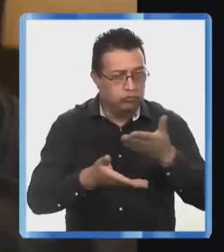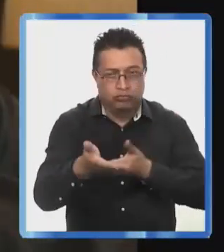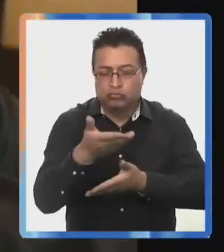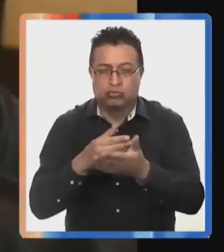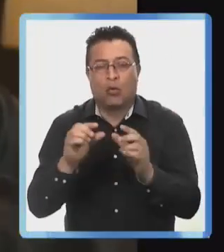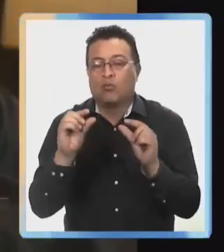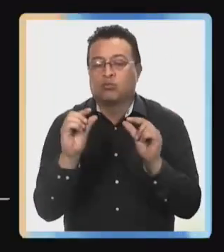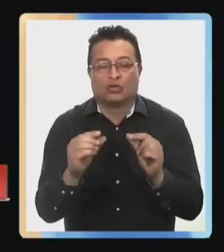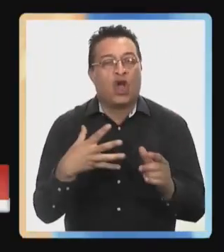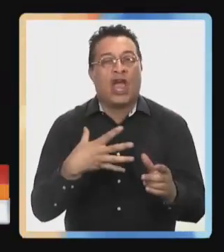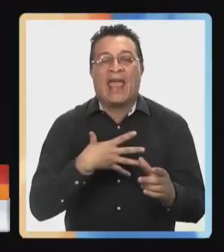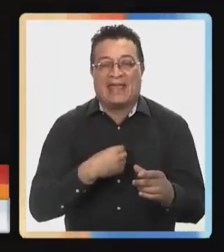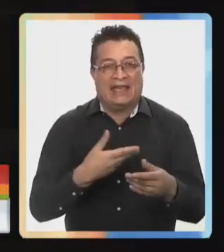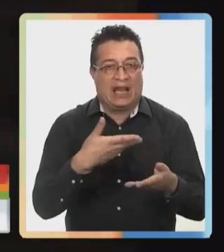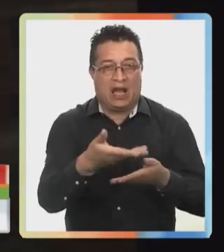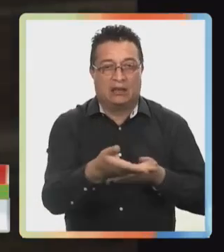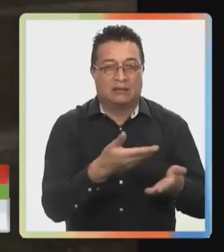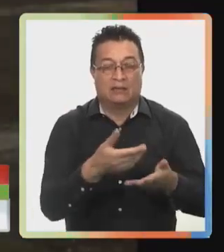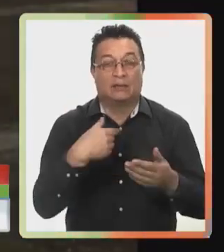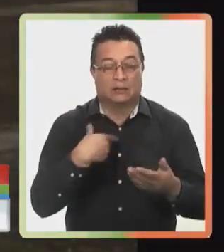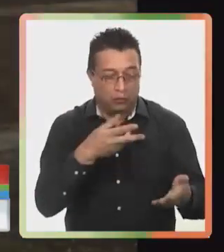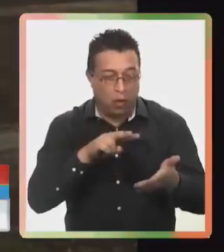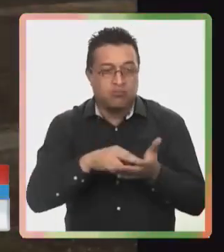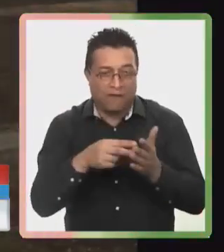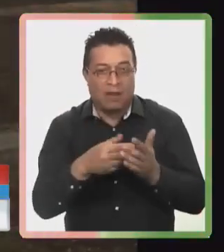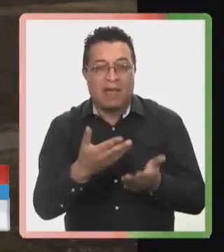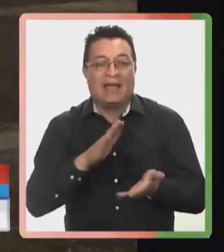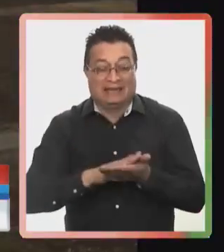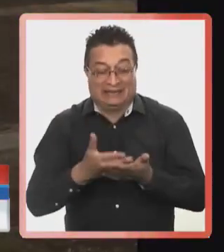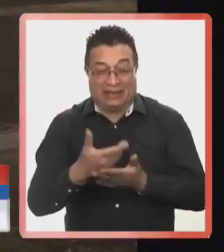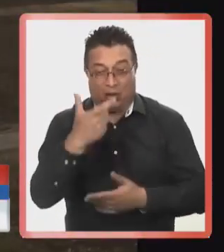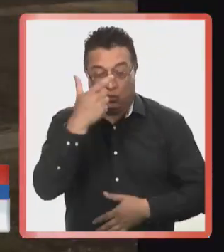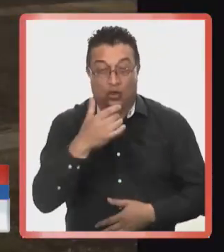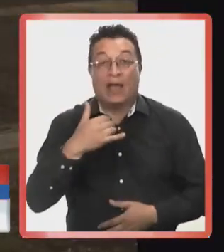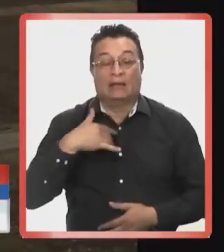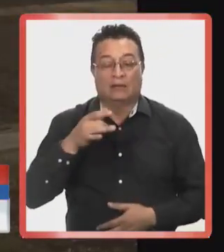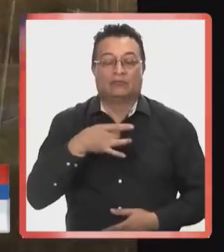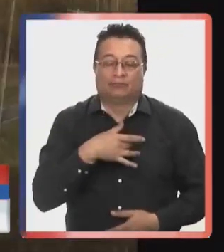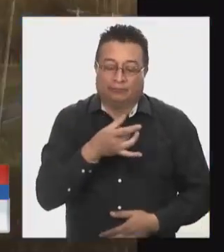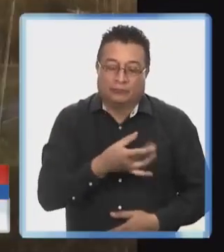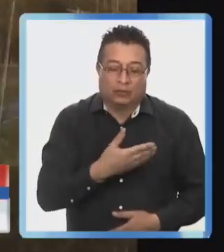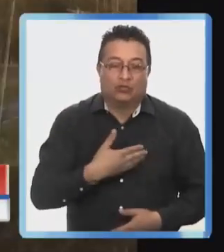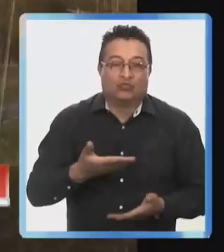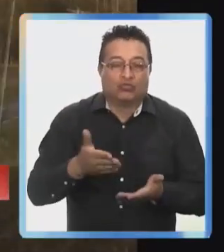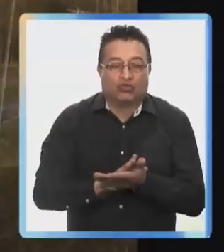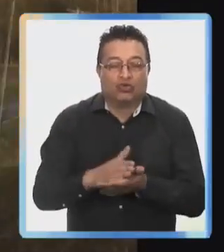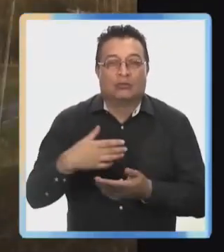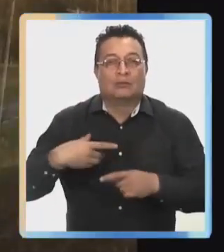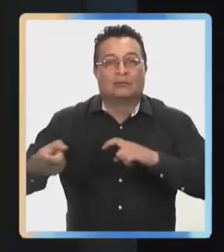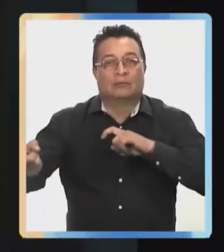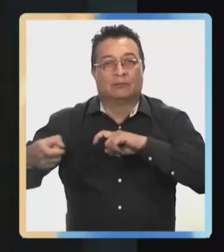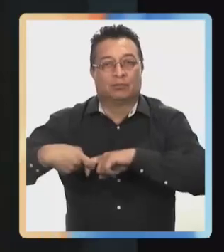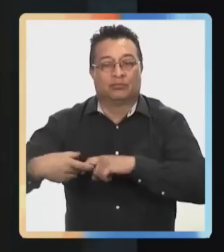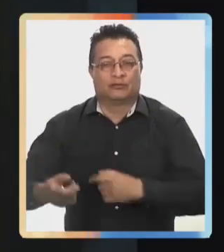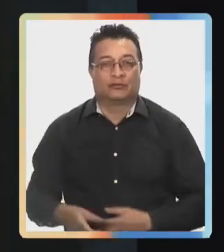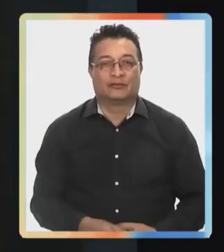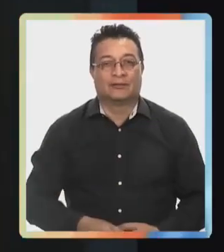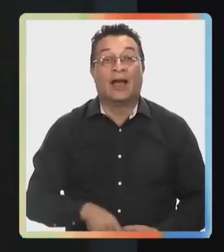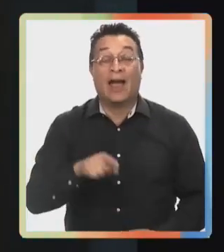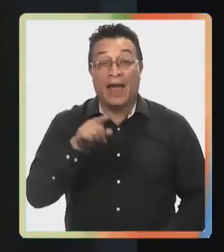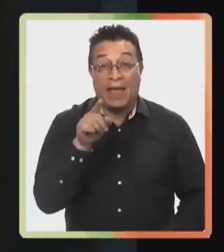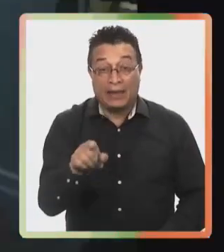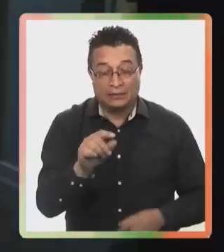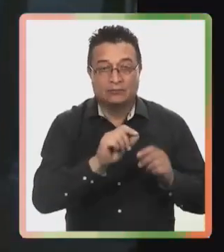tiene con su hija, a medida que lidia con sus problemas de salud y el dolor de haber perdido al amor de su vida. Con esta